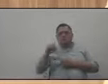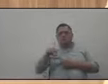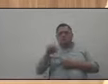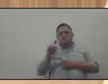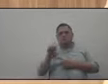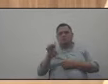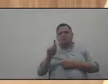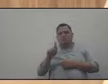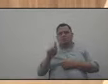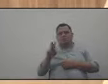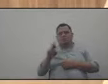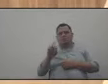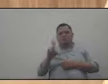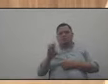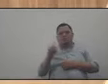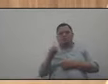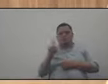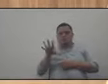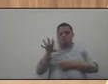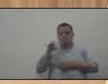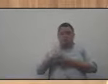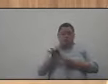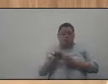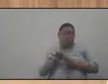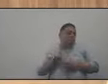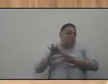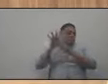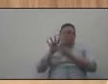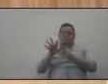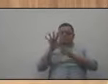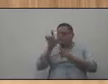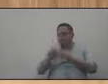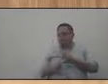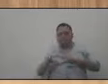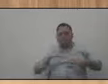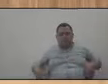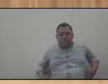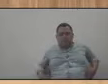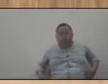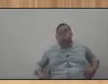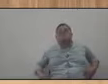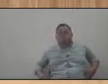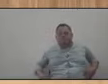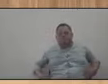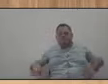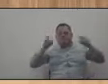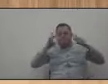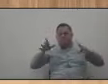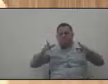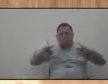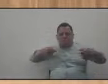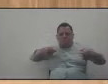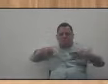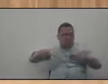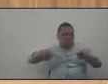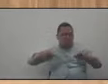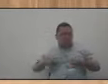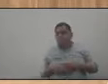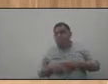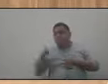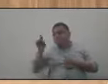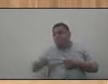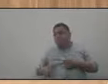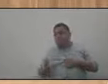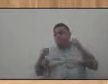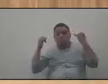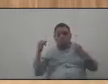un especialista para todas las enfermedades renales de nuestros pacientes. Y así pudimos